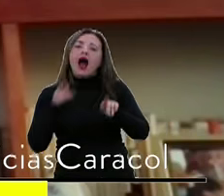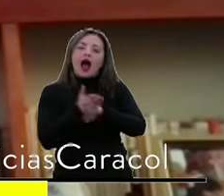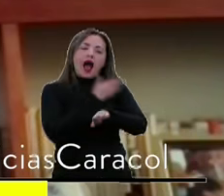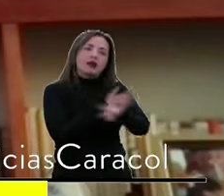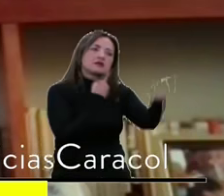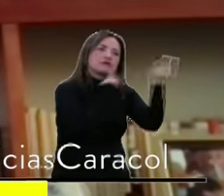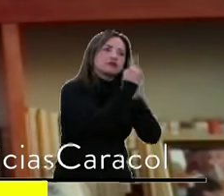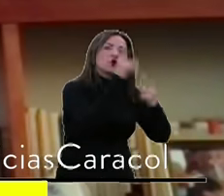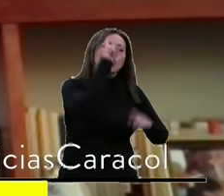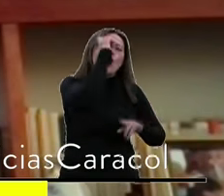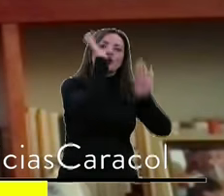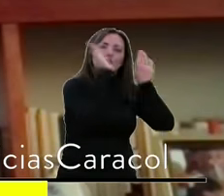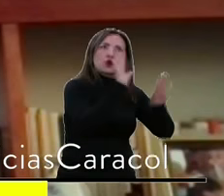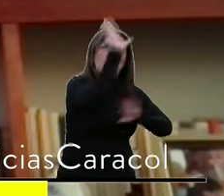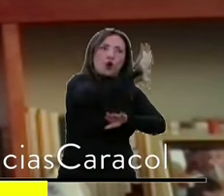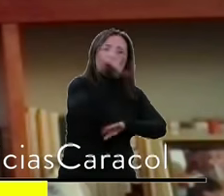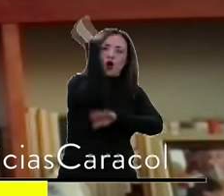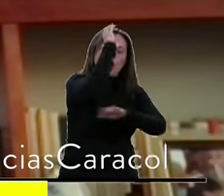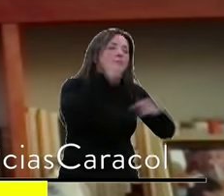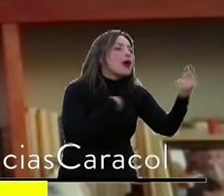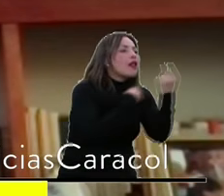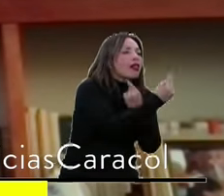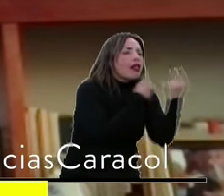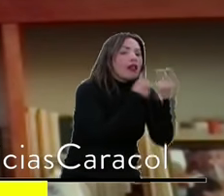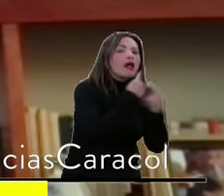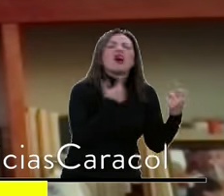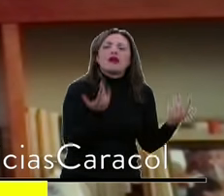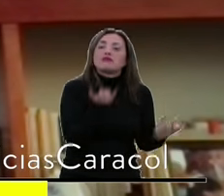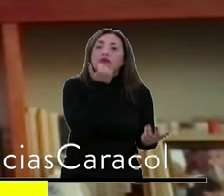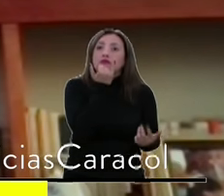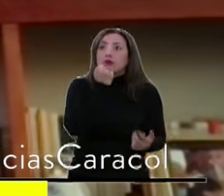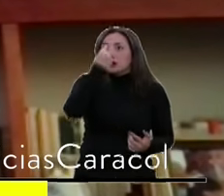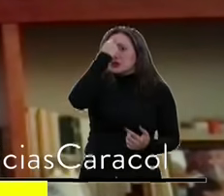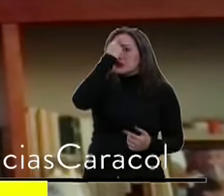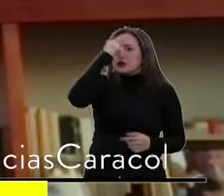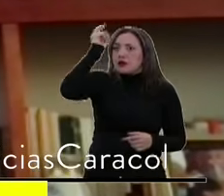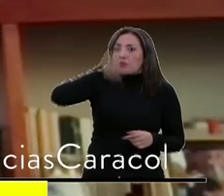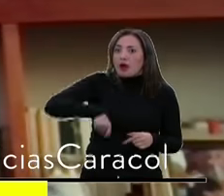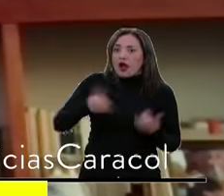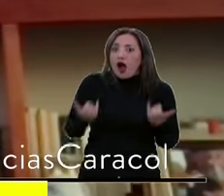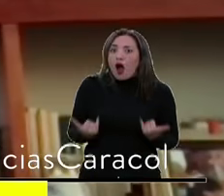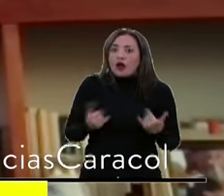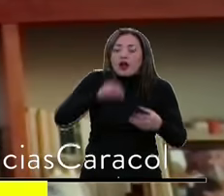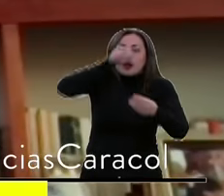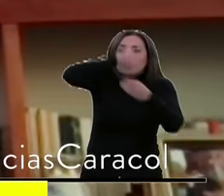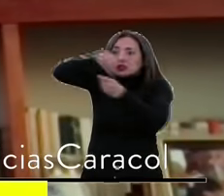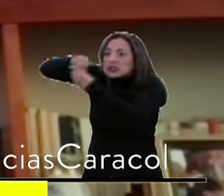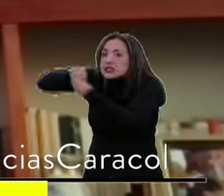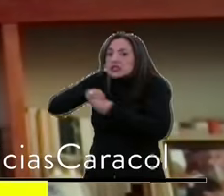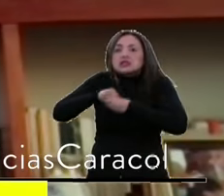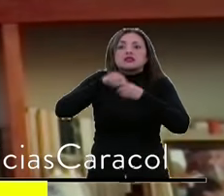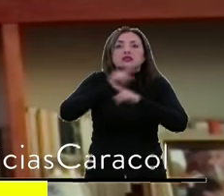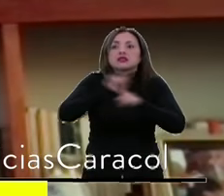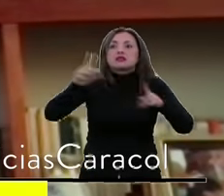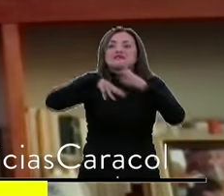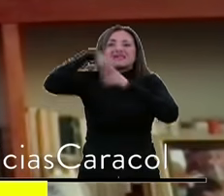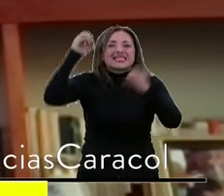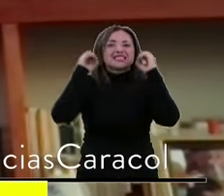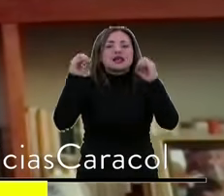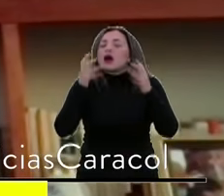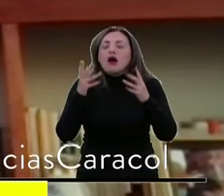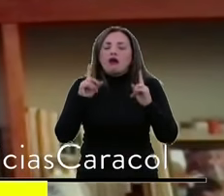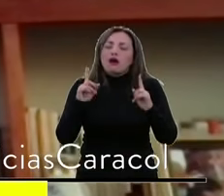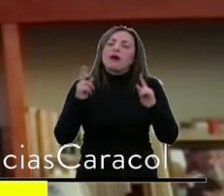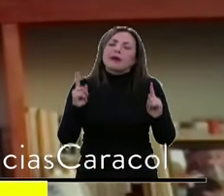nacional y que es lo que pasa definitivamente no es necesario pensar una cuarentena en estos momentos lo que buscamos es aumentar